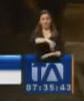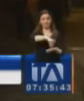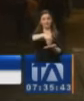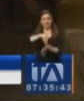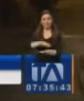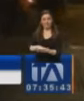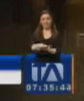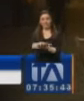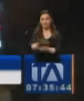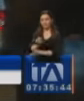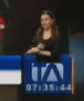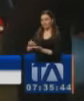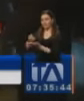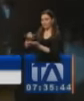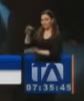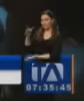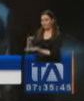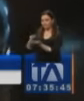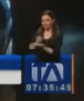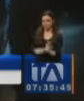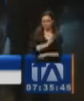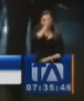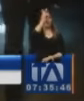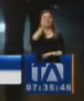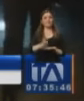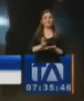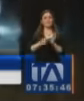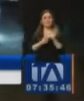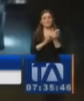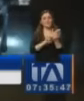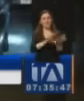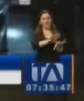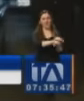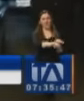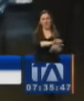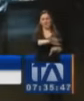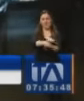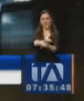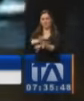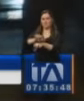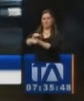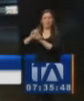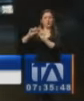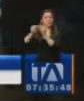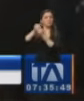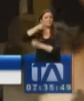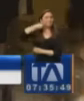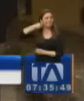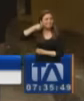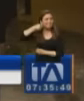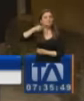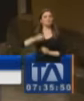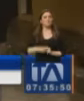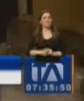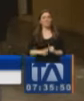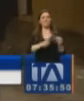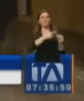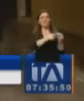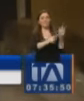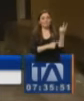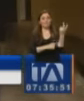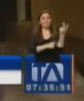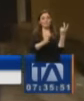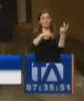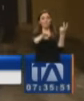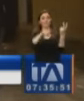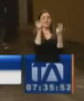Ríos, Imbabura, Cotopaxi y Pichincha, se desarticuló varias bandas delictivas. En Quito se realizaron 12 allanamientos,